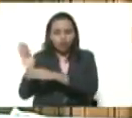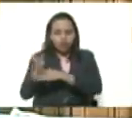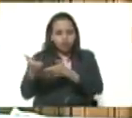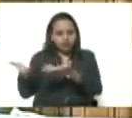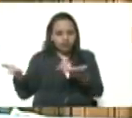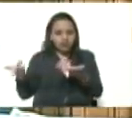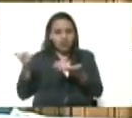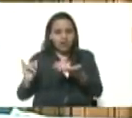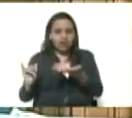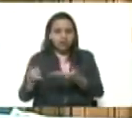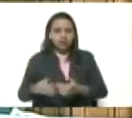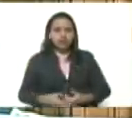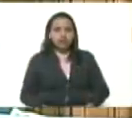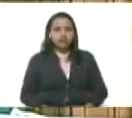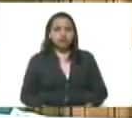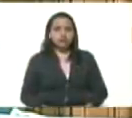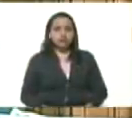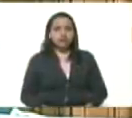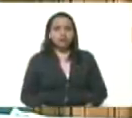los ha protegido.